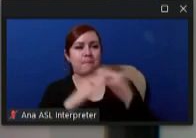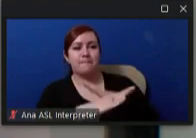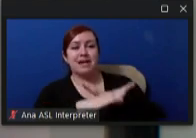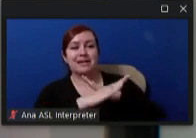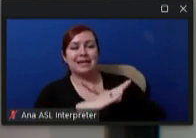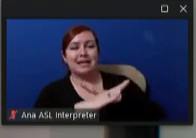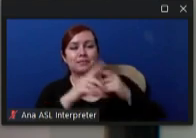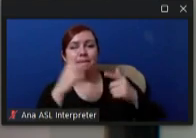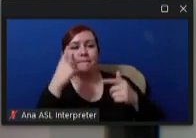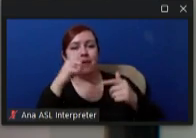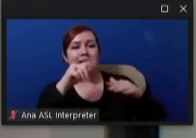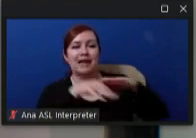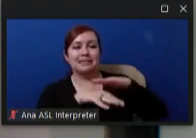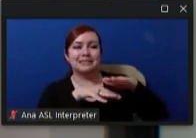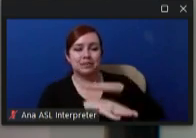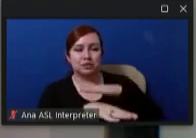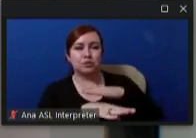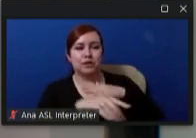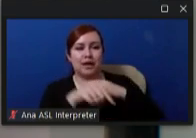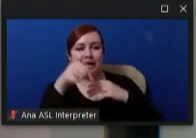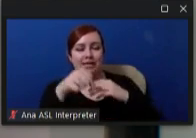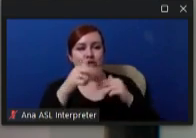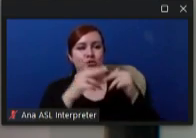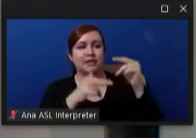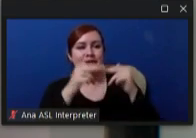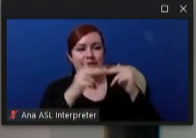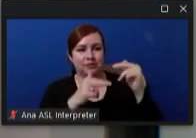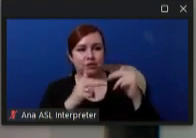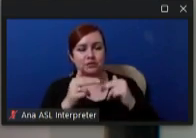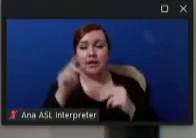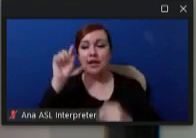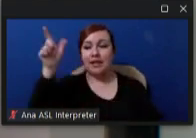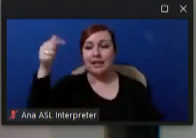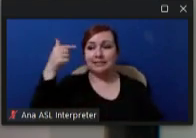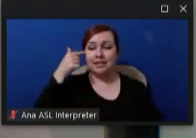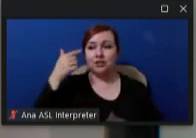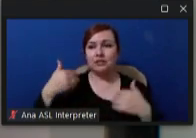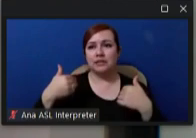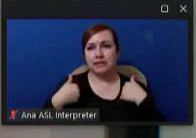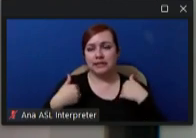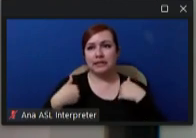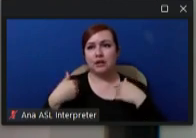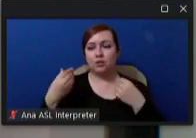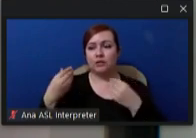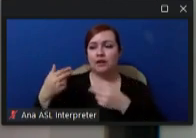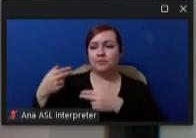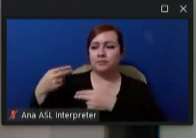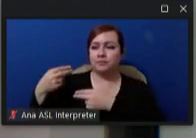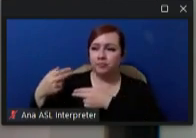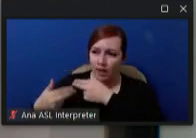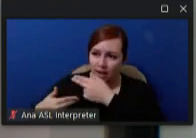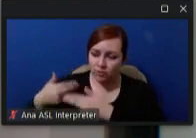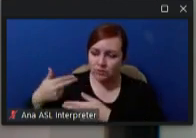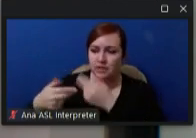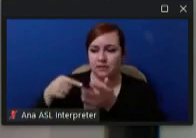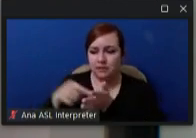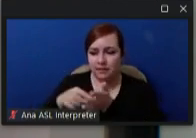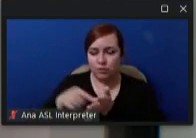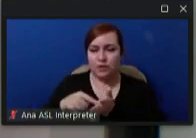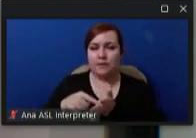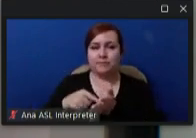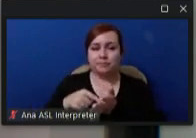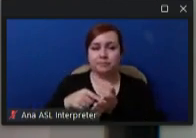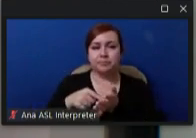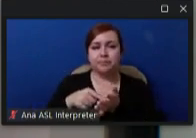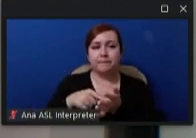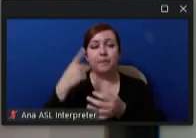salud especializada. El Estado tiene una deuda histórica frente a la garantía de los derechos sexuales y reproductivos de